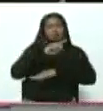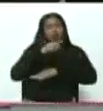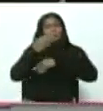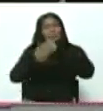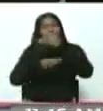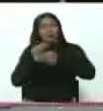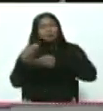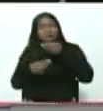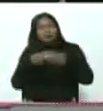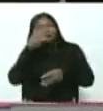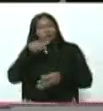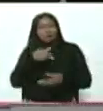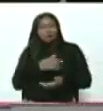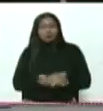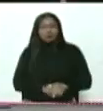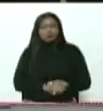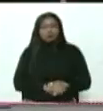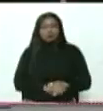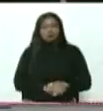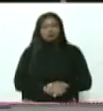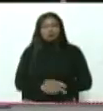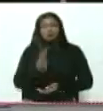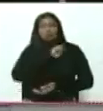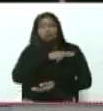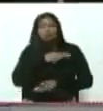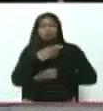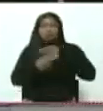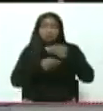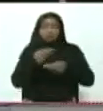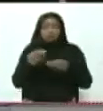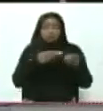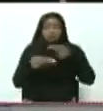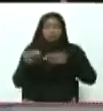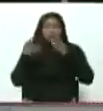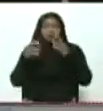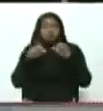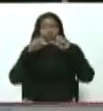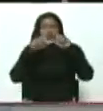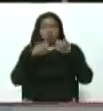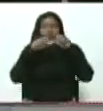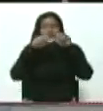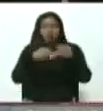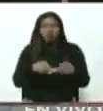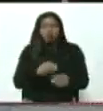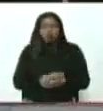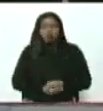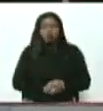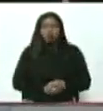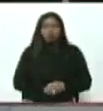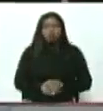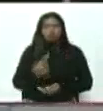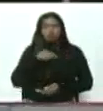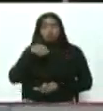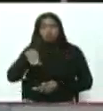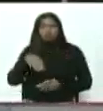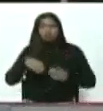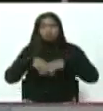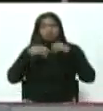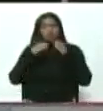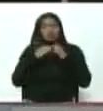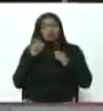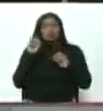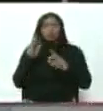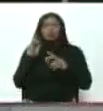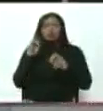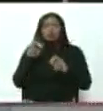hacer. Poder para construir, poder para avanzar. Y le llega al Estado Anzoátegui una